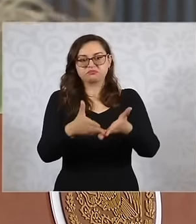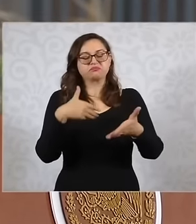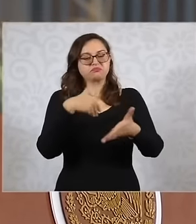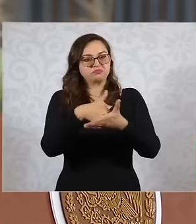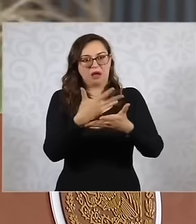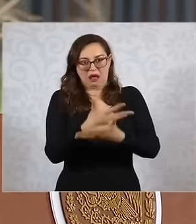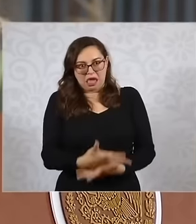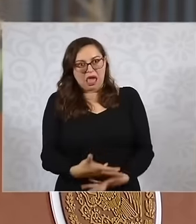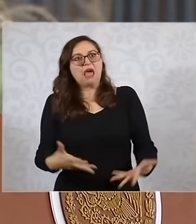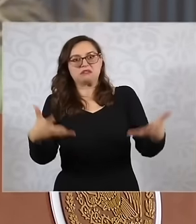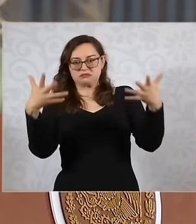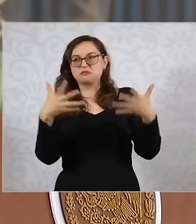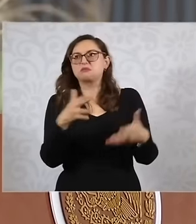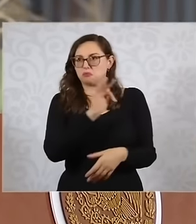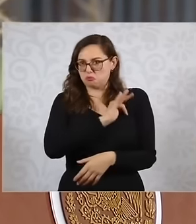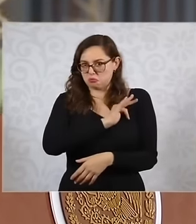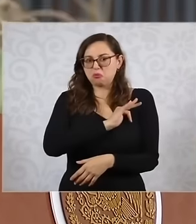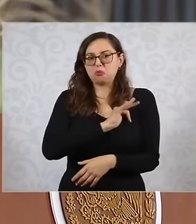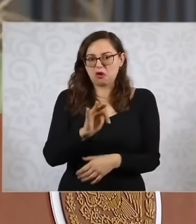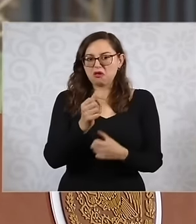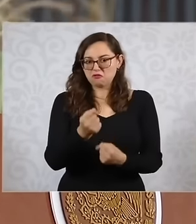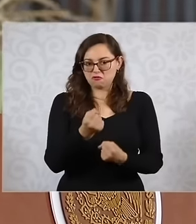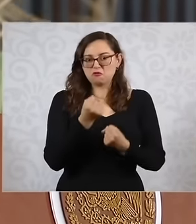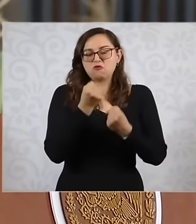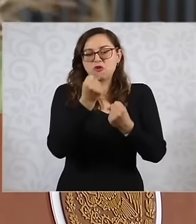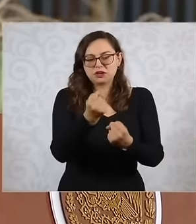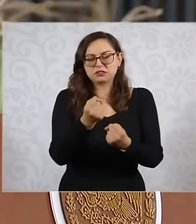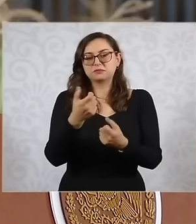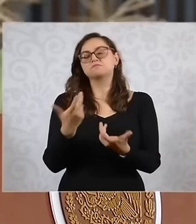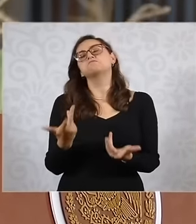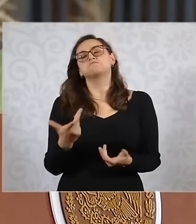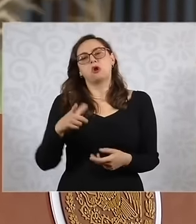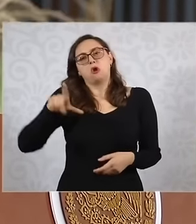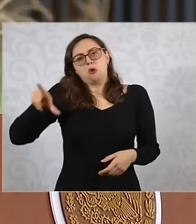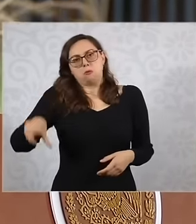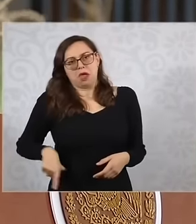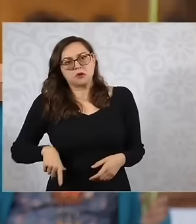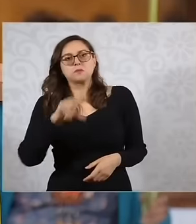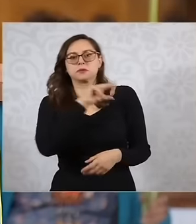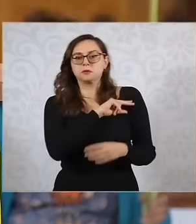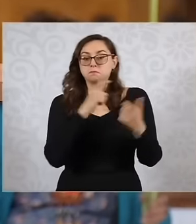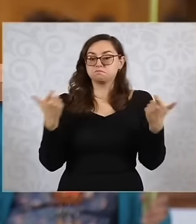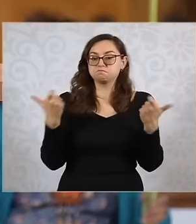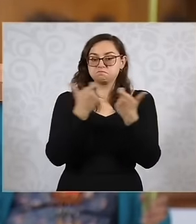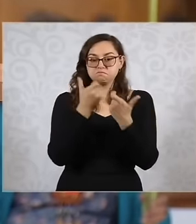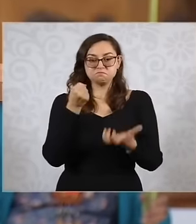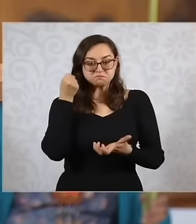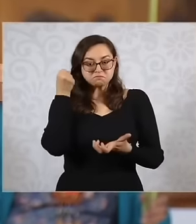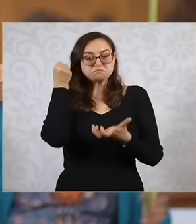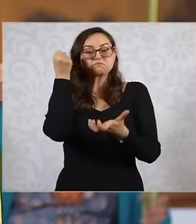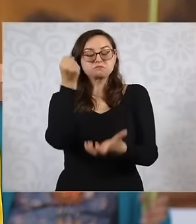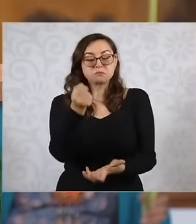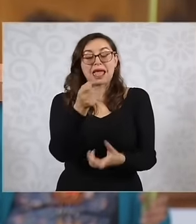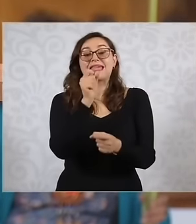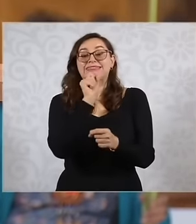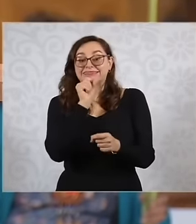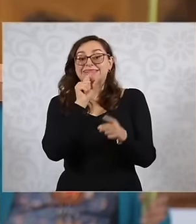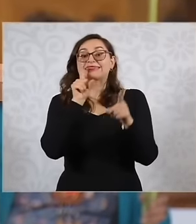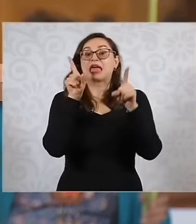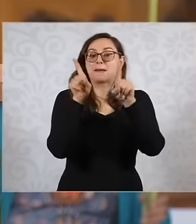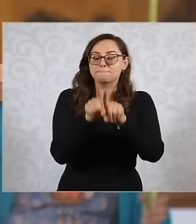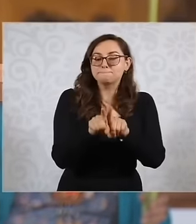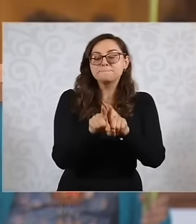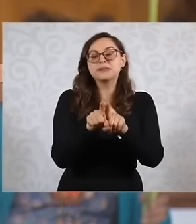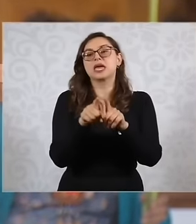cabotaje, con inversión pública y privada, además de consolidar